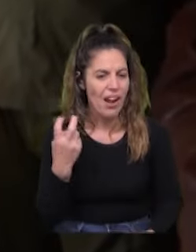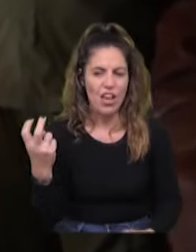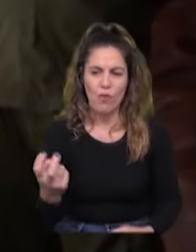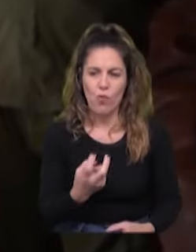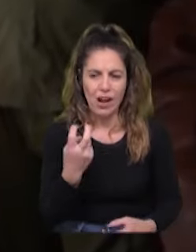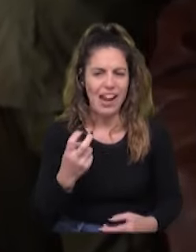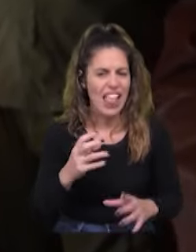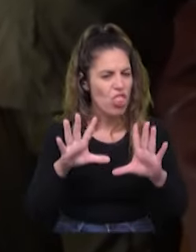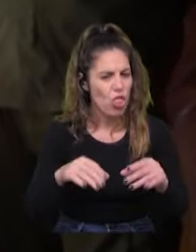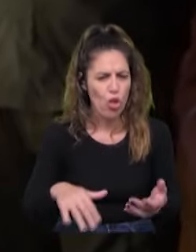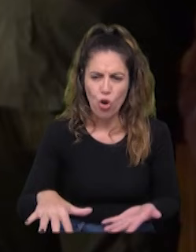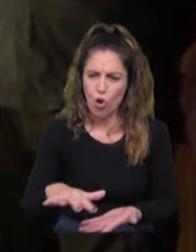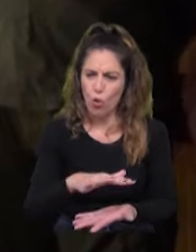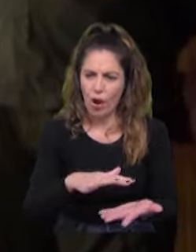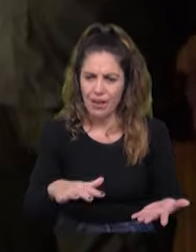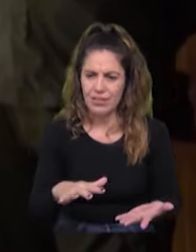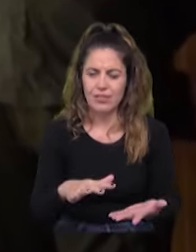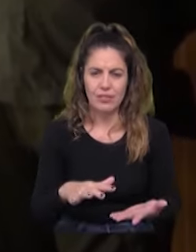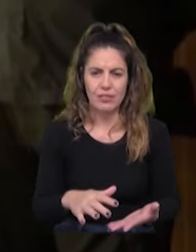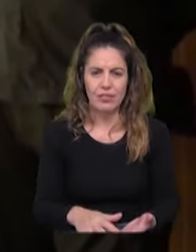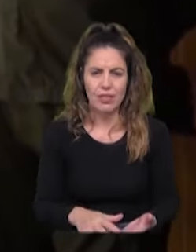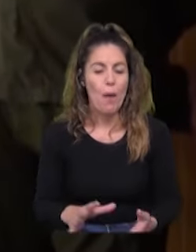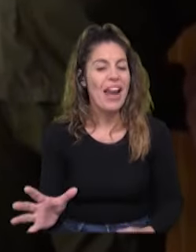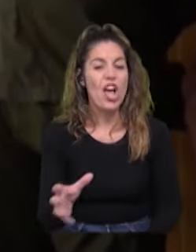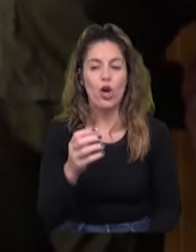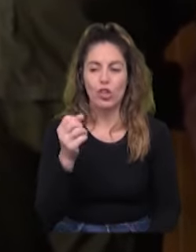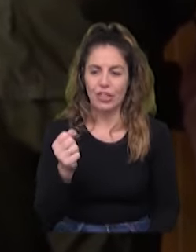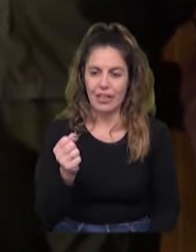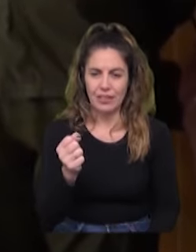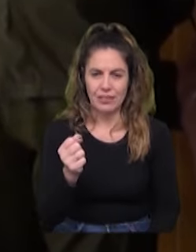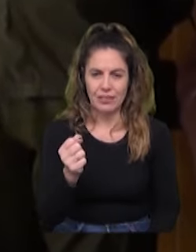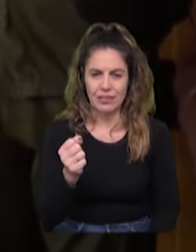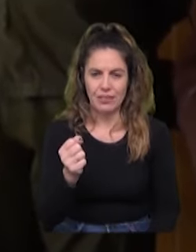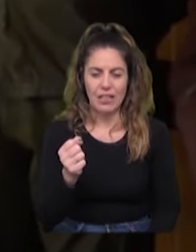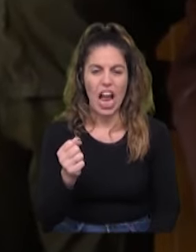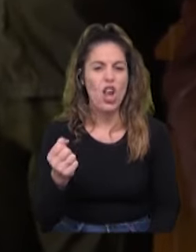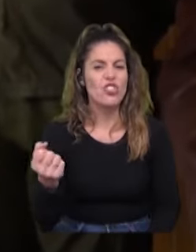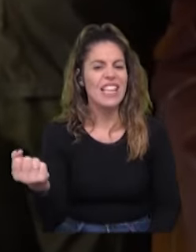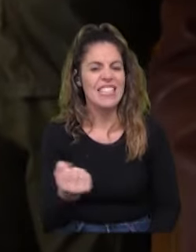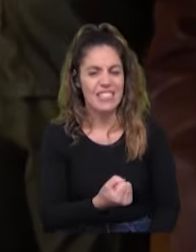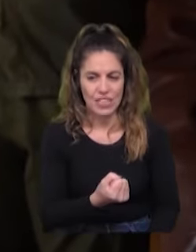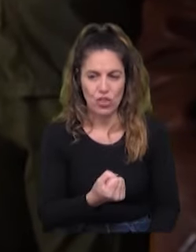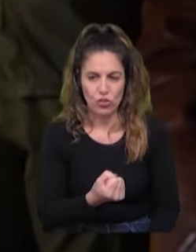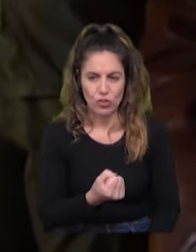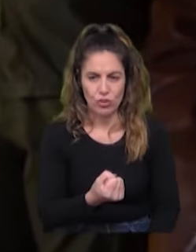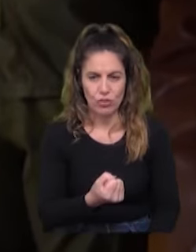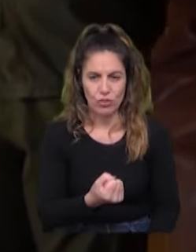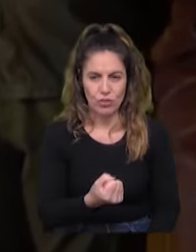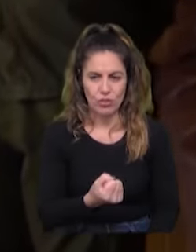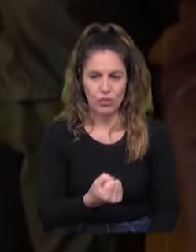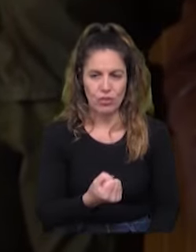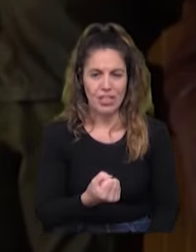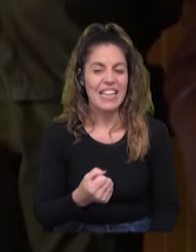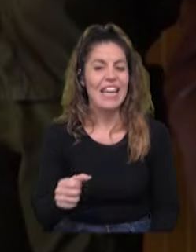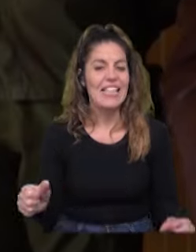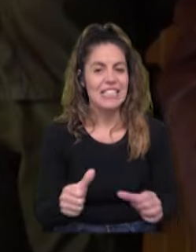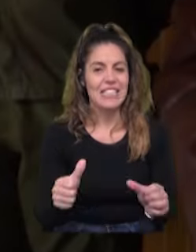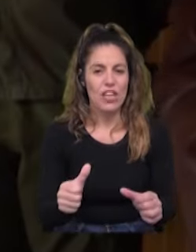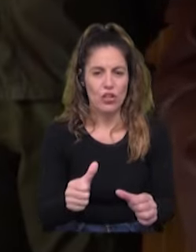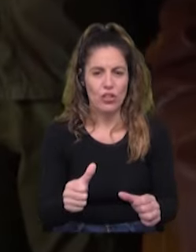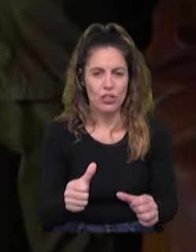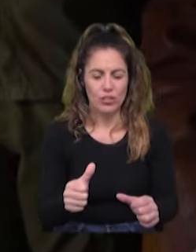y tierra para encontrar a los criminales miserables que